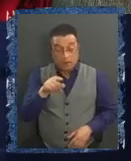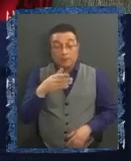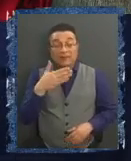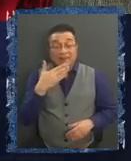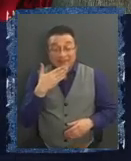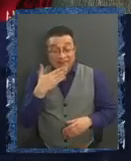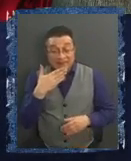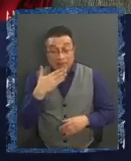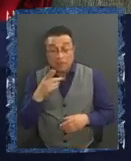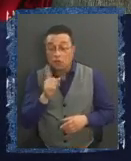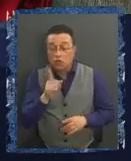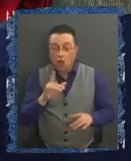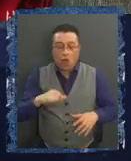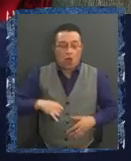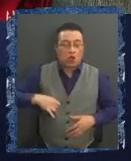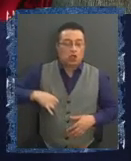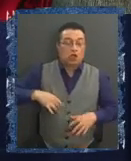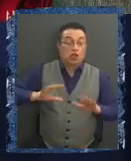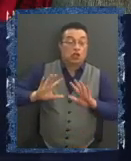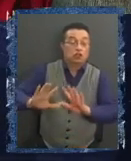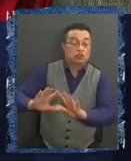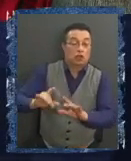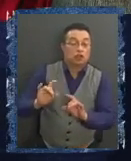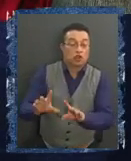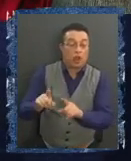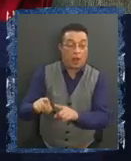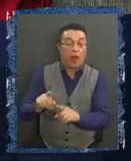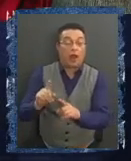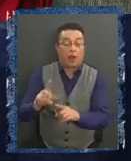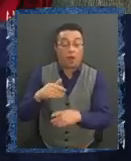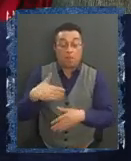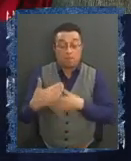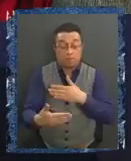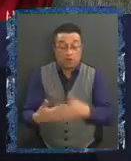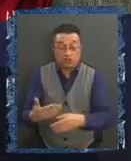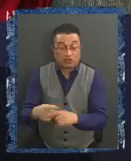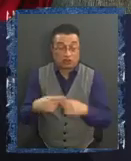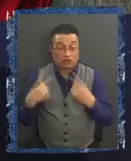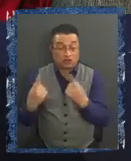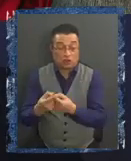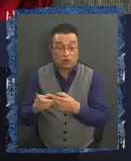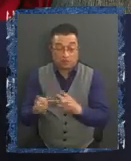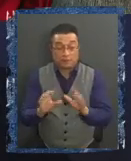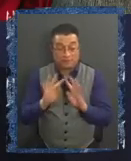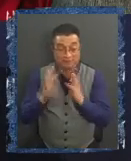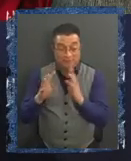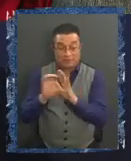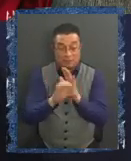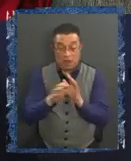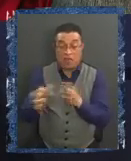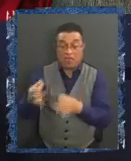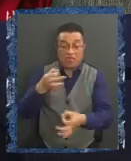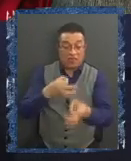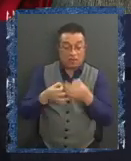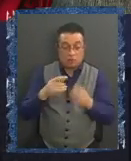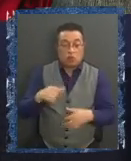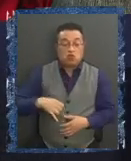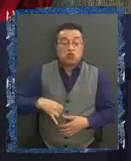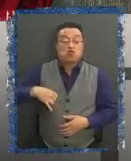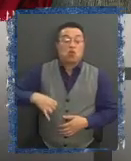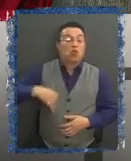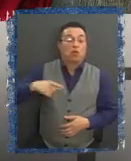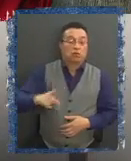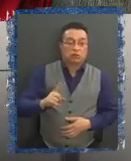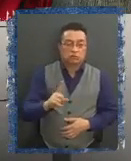no son privilegios, como siempre en todo este proceso de la constituyente nos han dicho que son privilegios. ¿Por qué